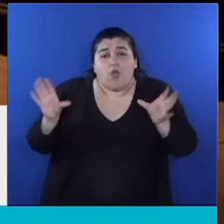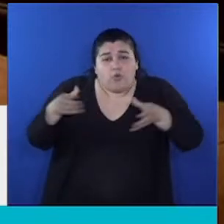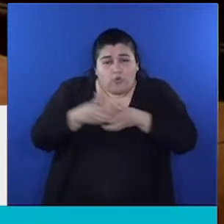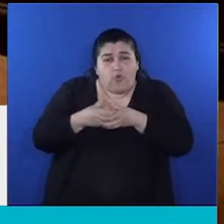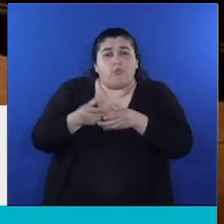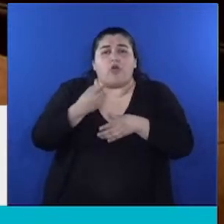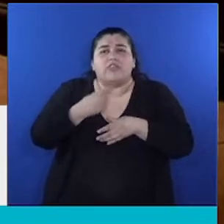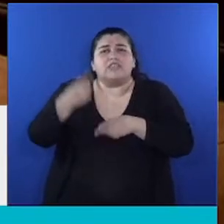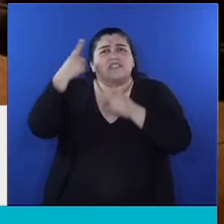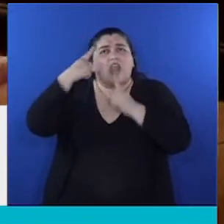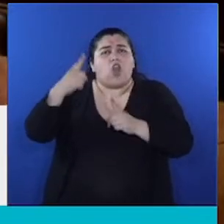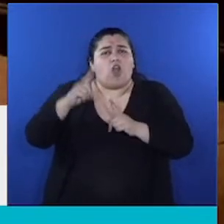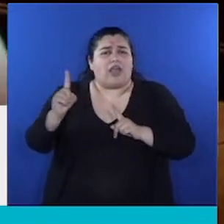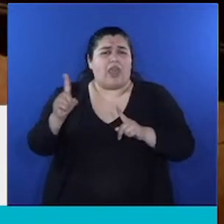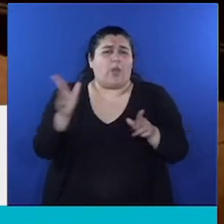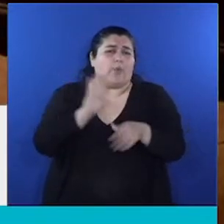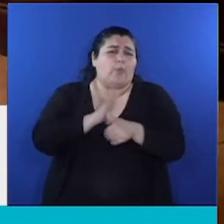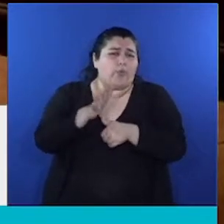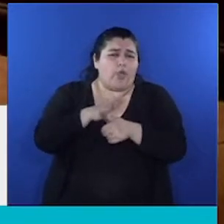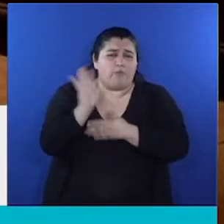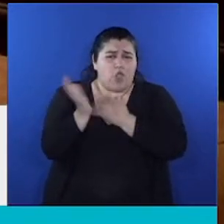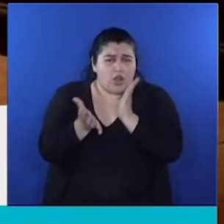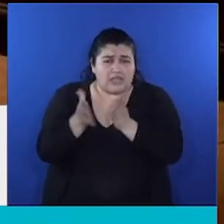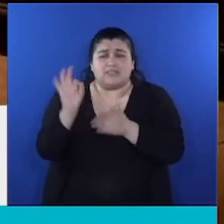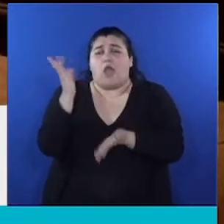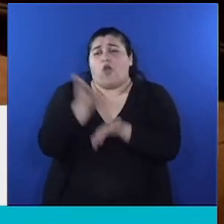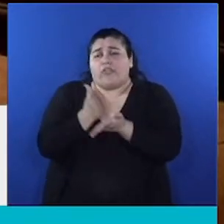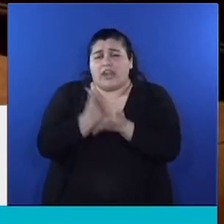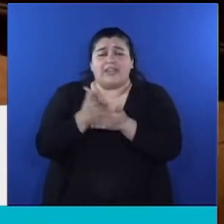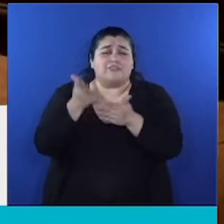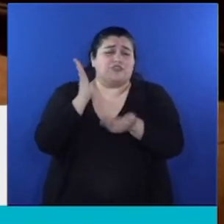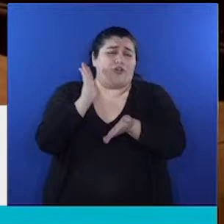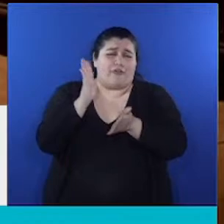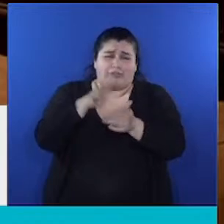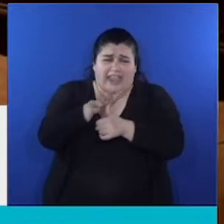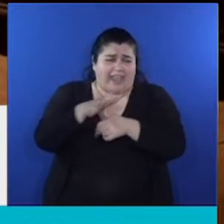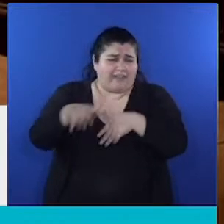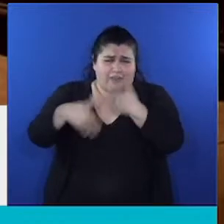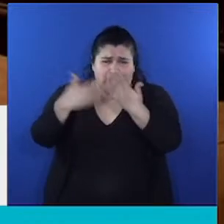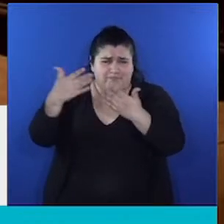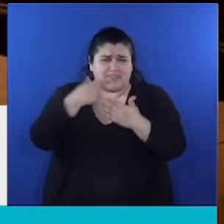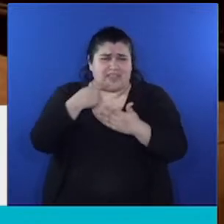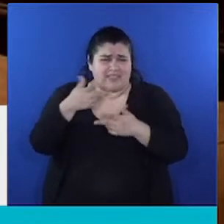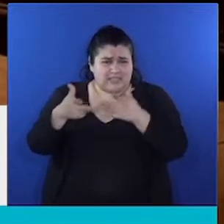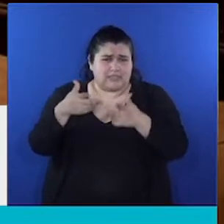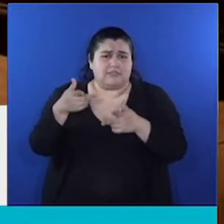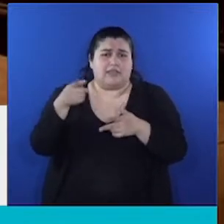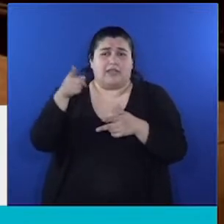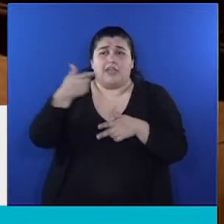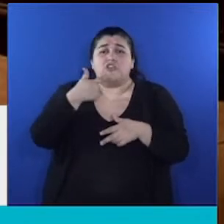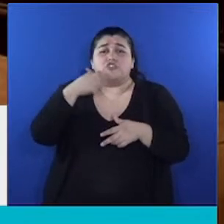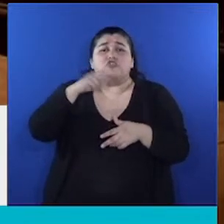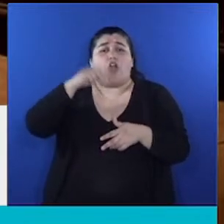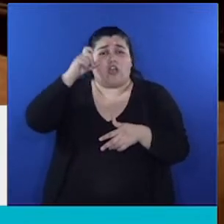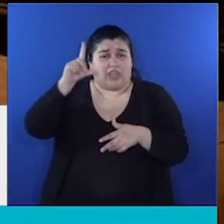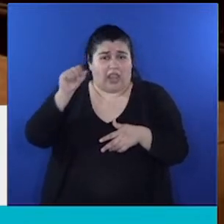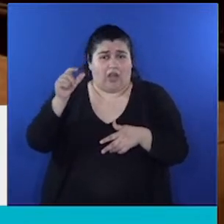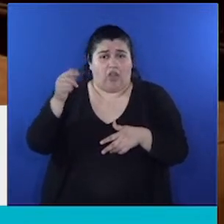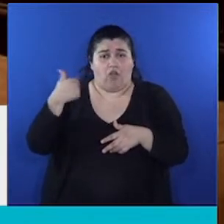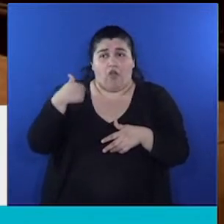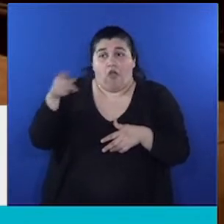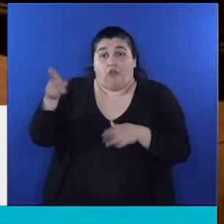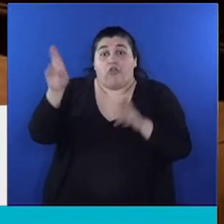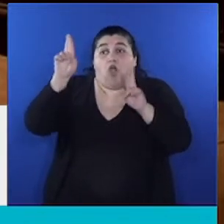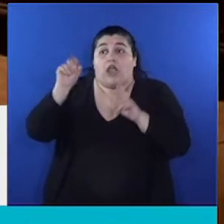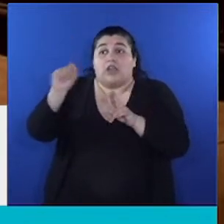en la violencia de género o en los derechos de género, ya no sé en cuántas cosas. Lo veo a Sotelo, que hoy lo despedimos, así que espero que en su nuevo rol